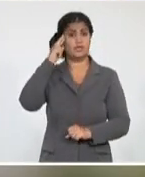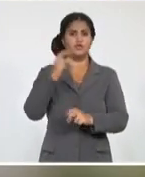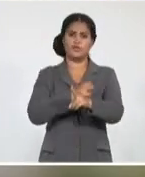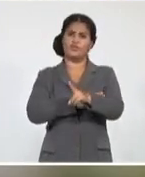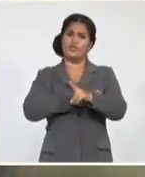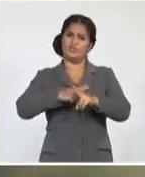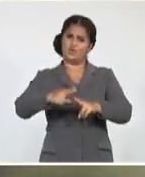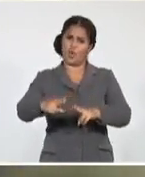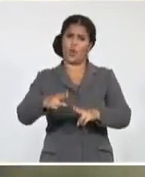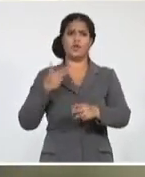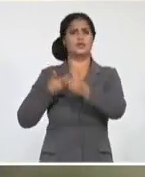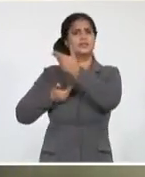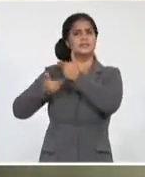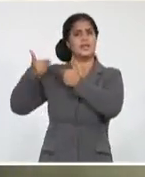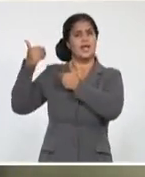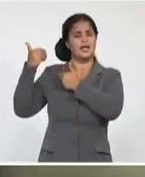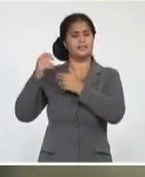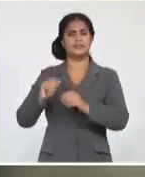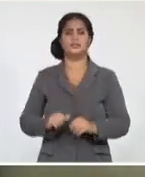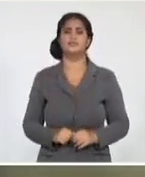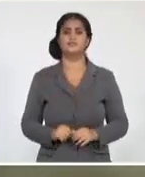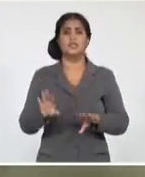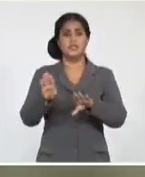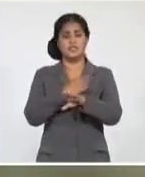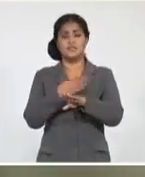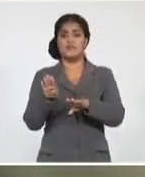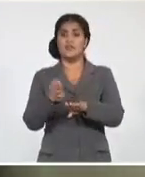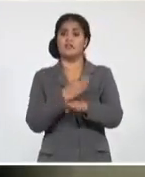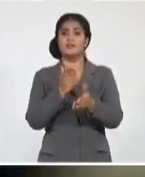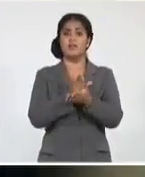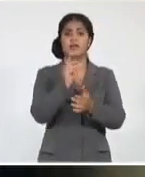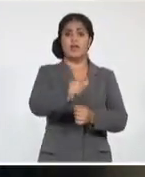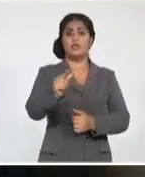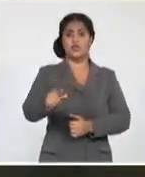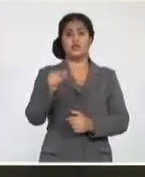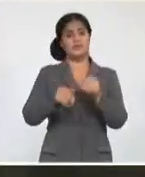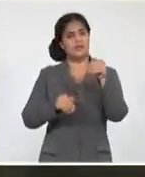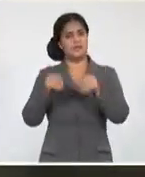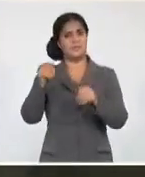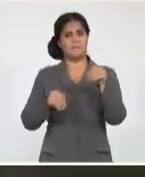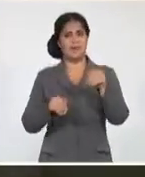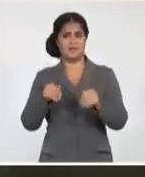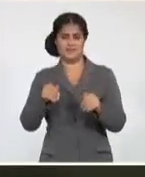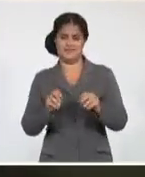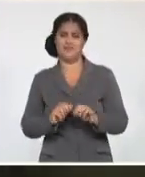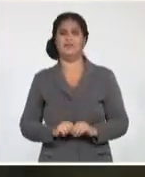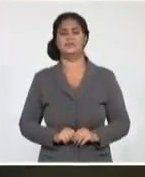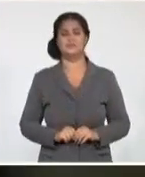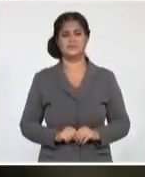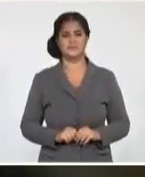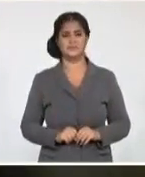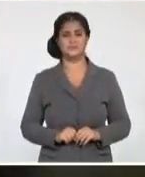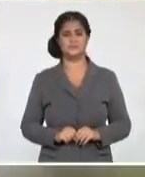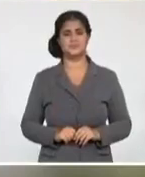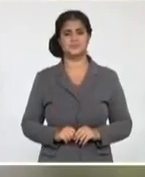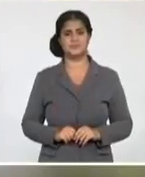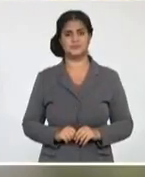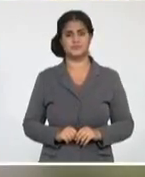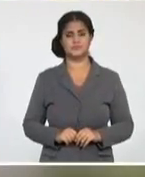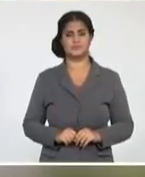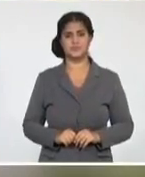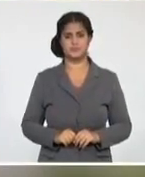estudiante de musicología del instituto superior de arte gmail castillo quien ha hecho un trabajo minucioso y exhaustivo de toda la